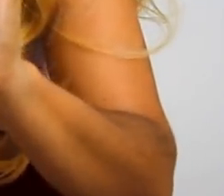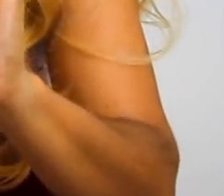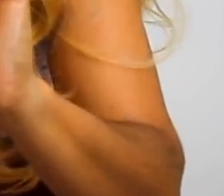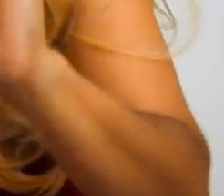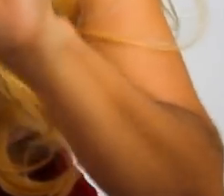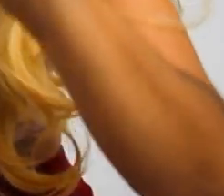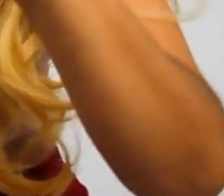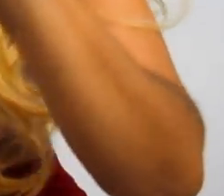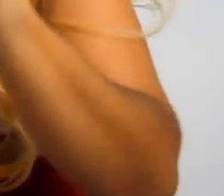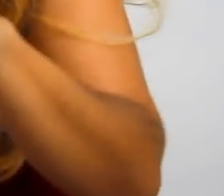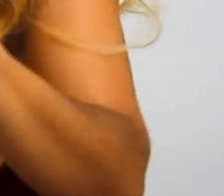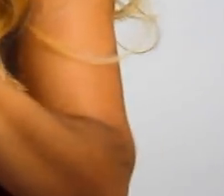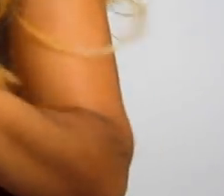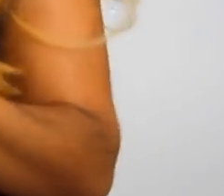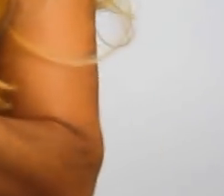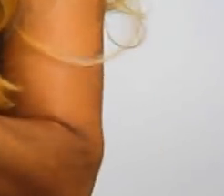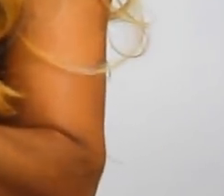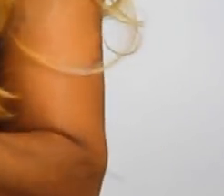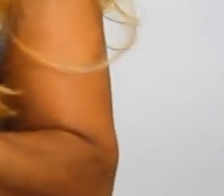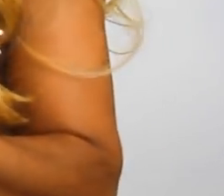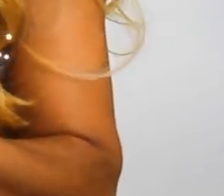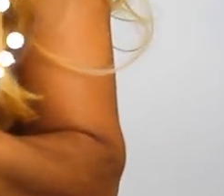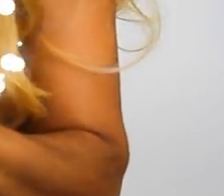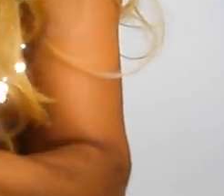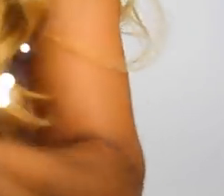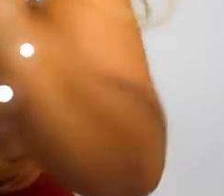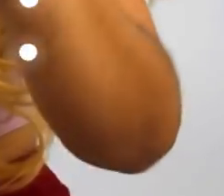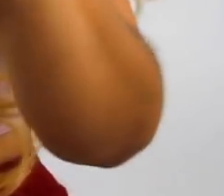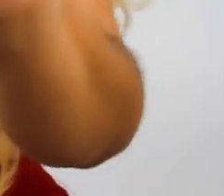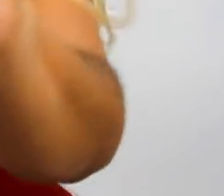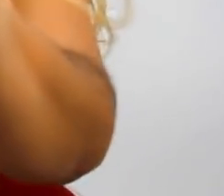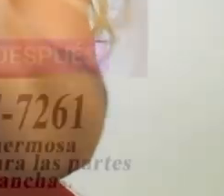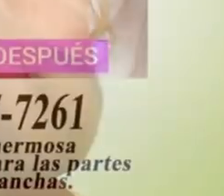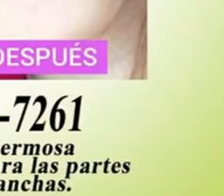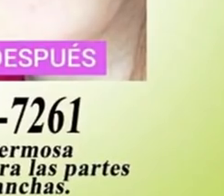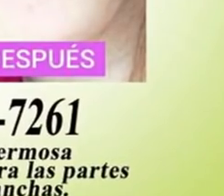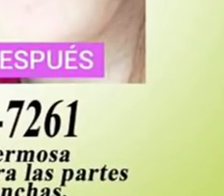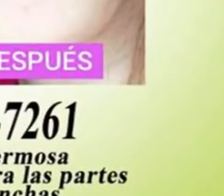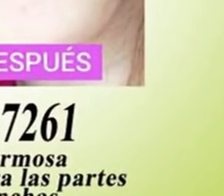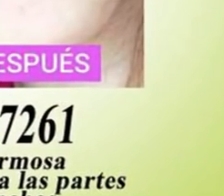recuerda que si tú te sientes bella, todo te ve así.